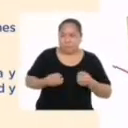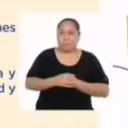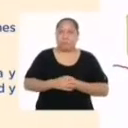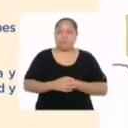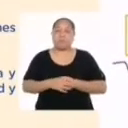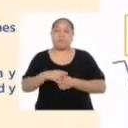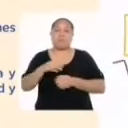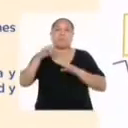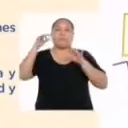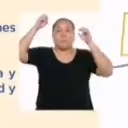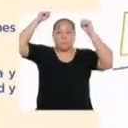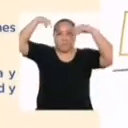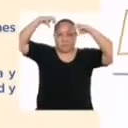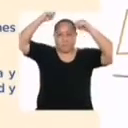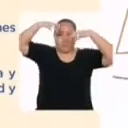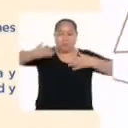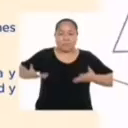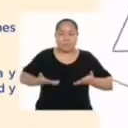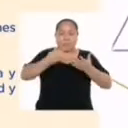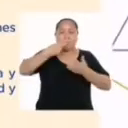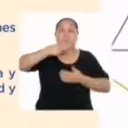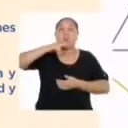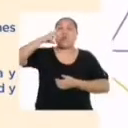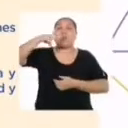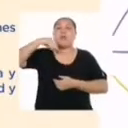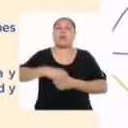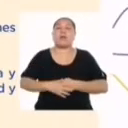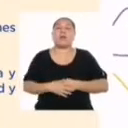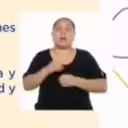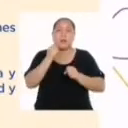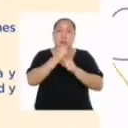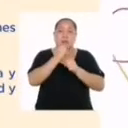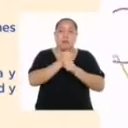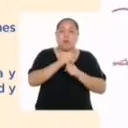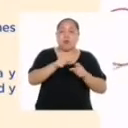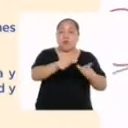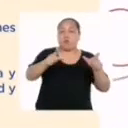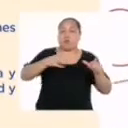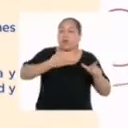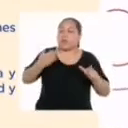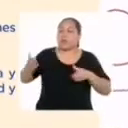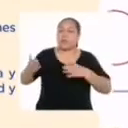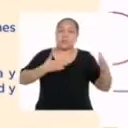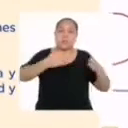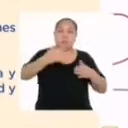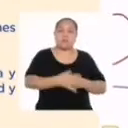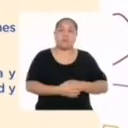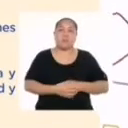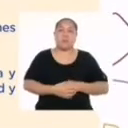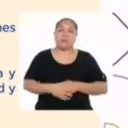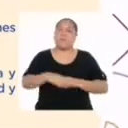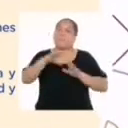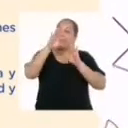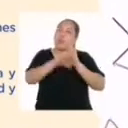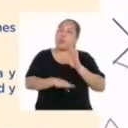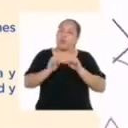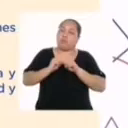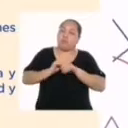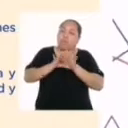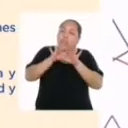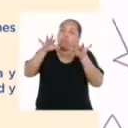suelos, retener lluvias para dar humedad y productividad a las áreas contiguas, reducir los riesgos de